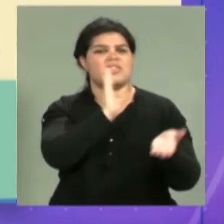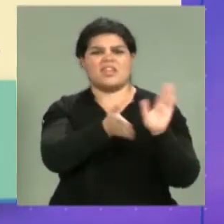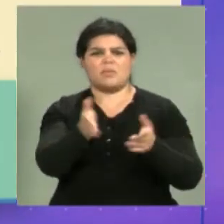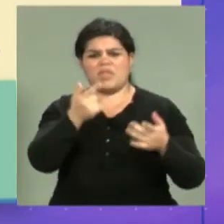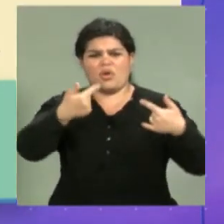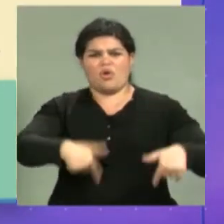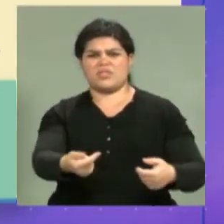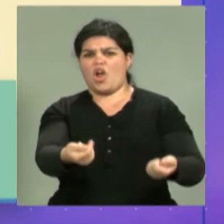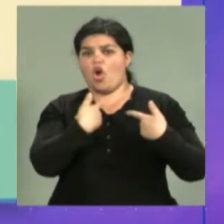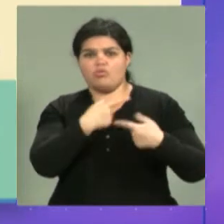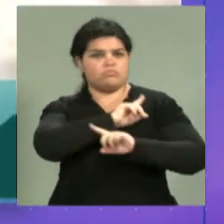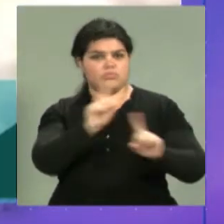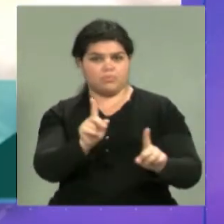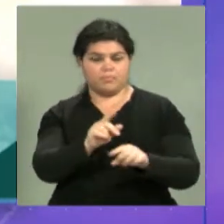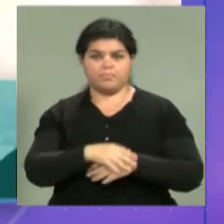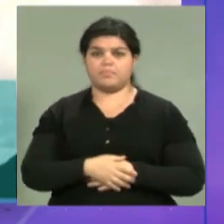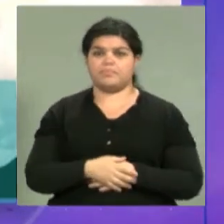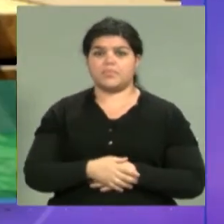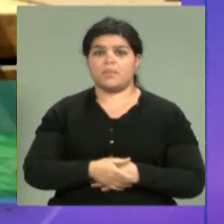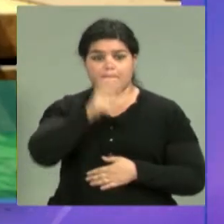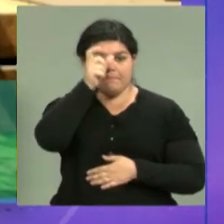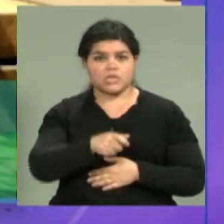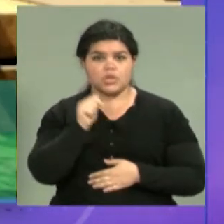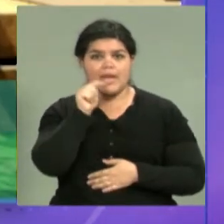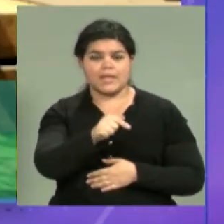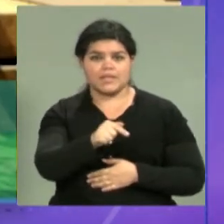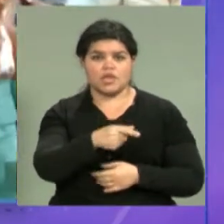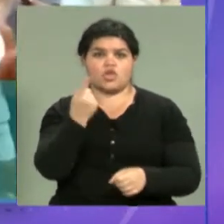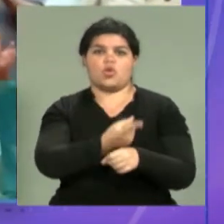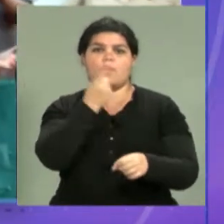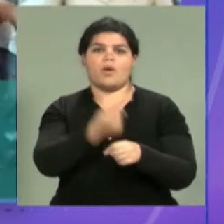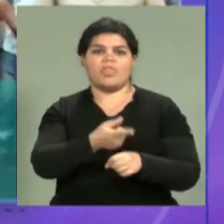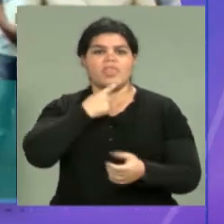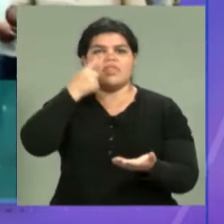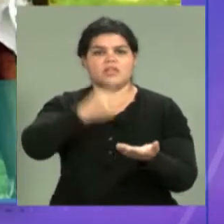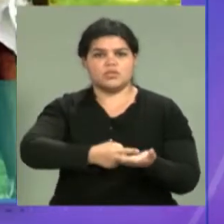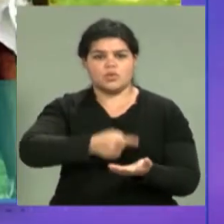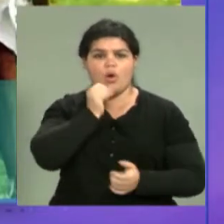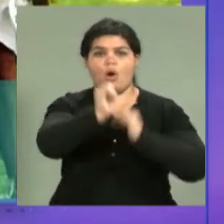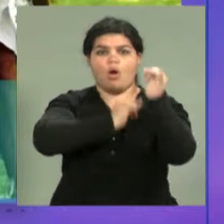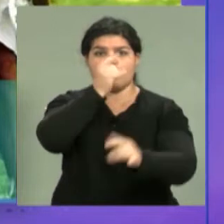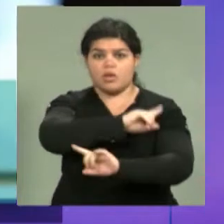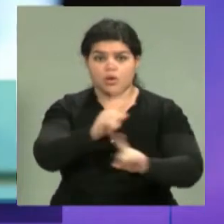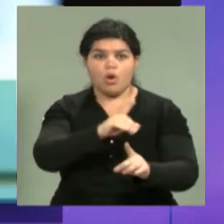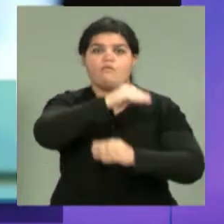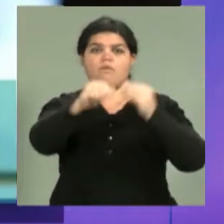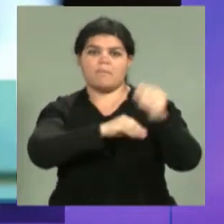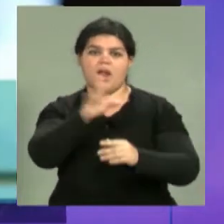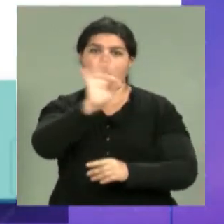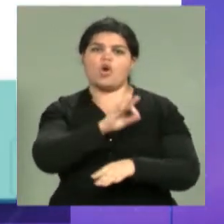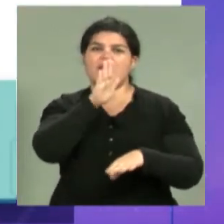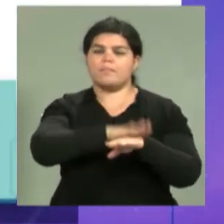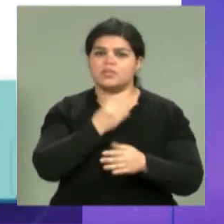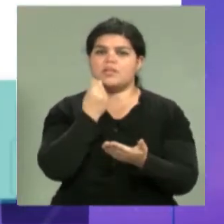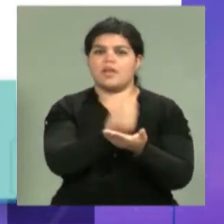procedimientos invasivos a su cuerpo. Si esta persona está imposibilitada de manifestar su voluntad, sus familiares o el representante